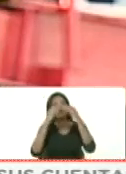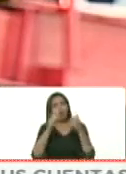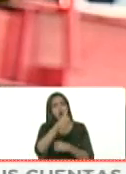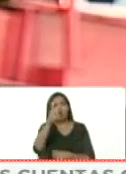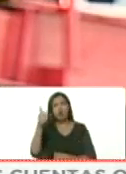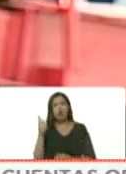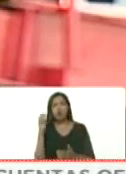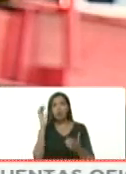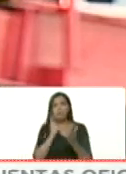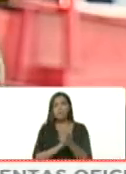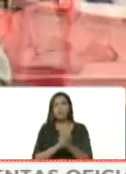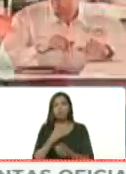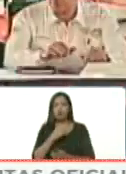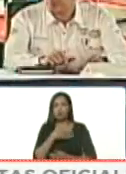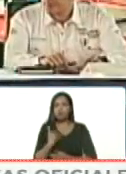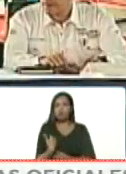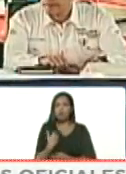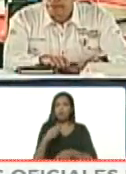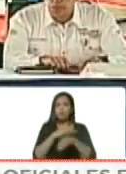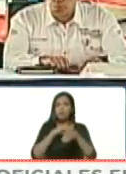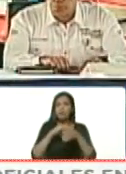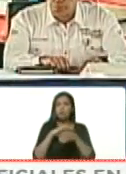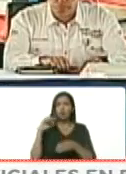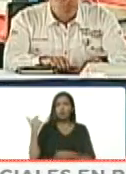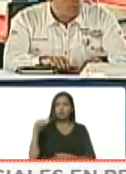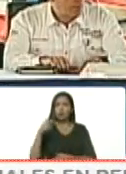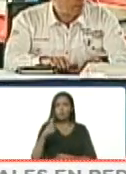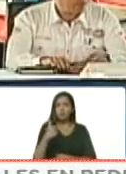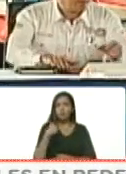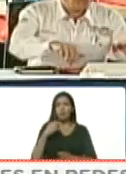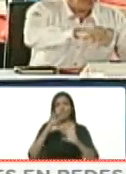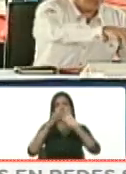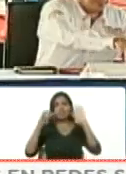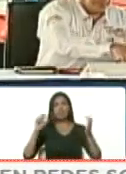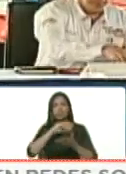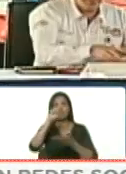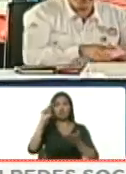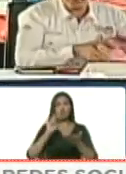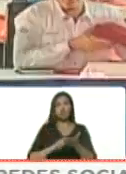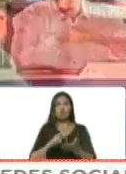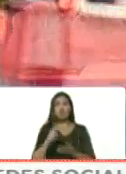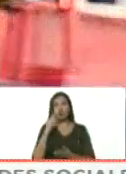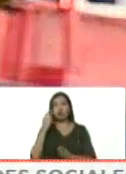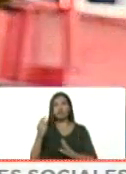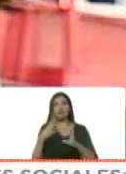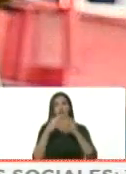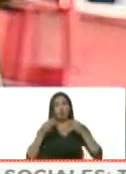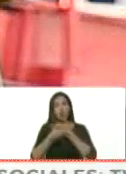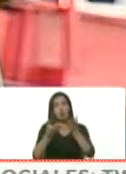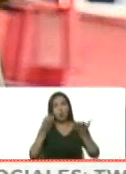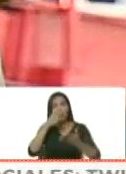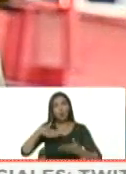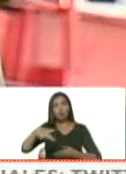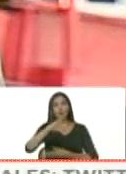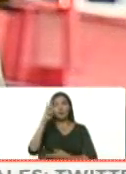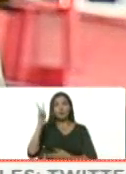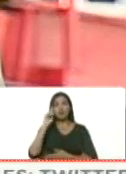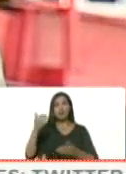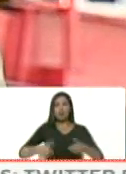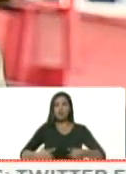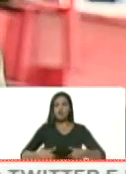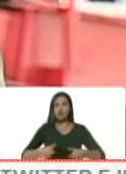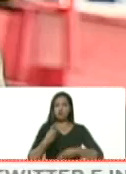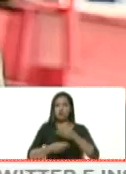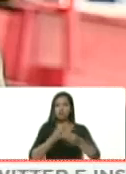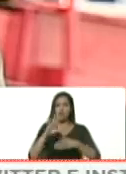queridos compañeros. Yo quisiera que el ministro Hipólito Abreu, estamos en cadena nacional de radio y televisión, le diga a todo nuestro pueblo el esfuerzo que se ha